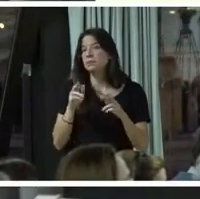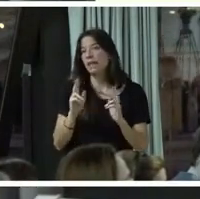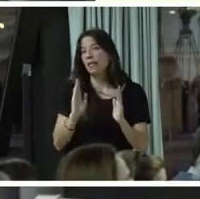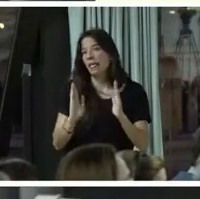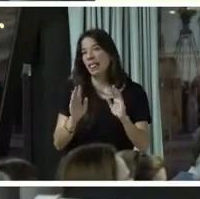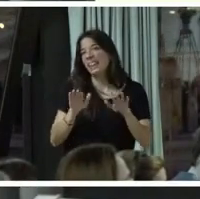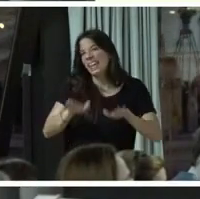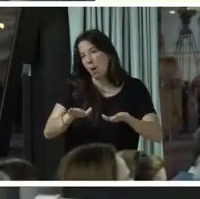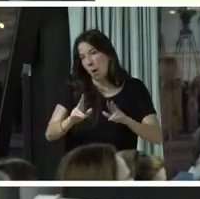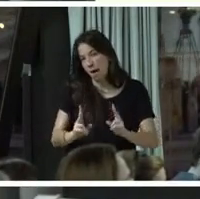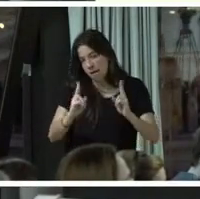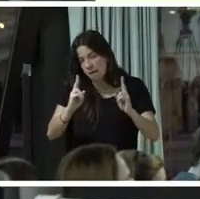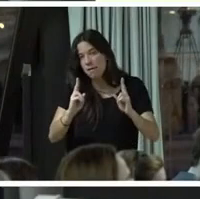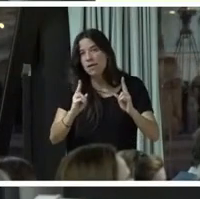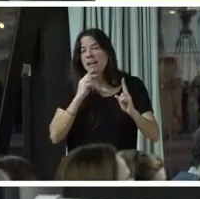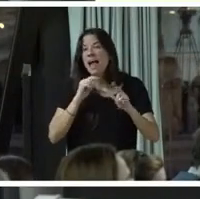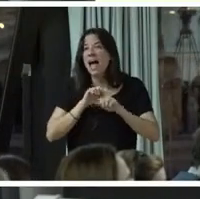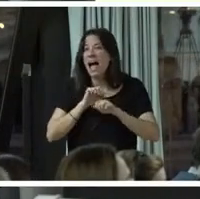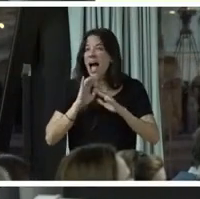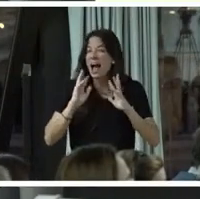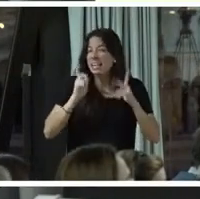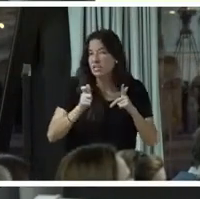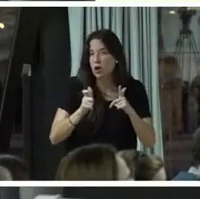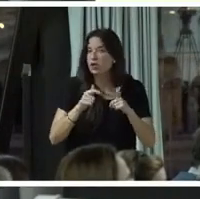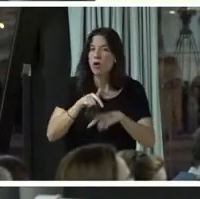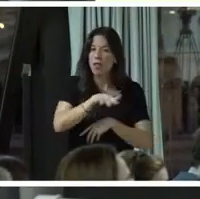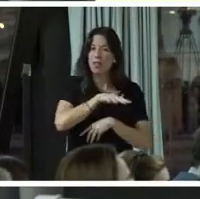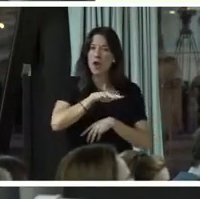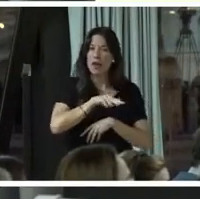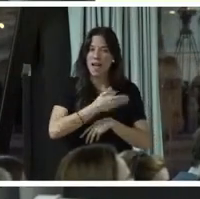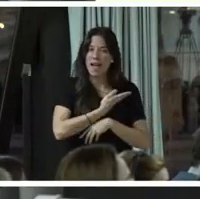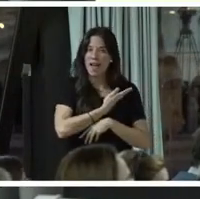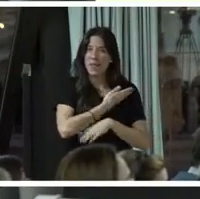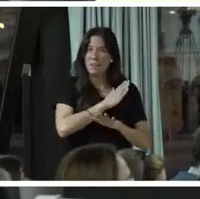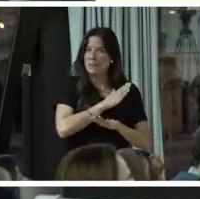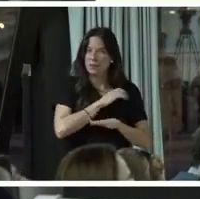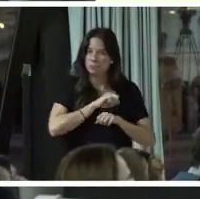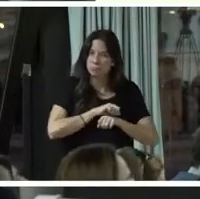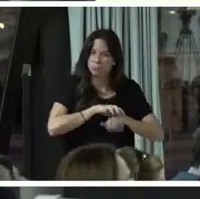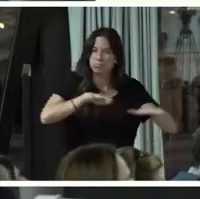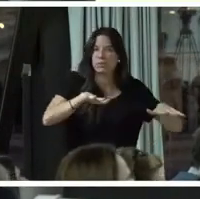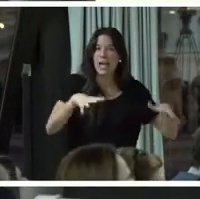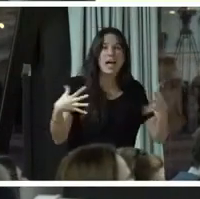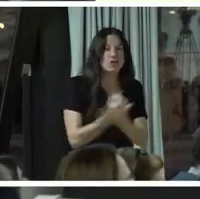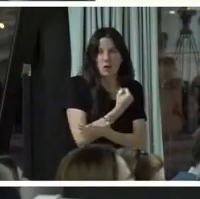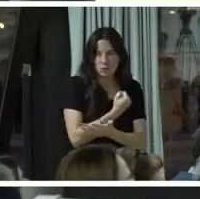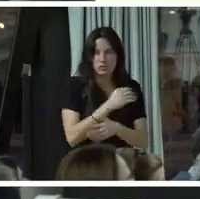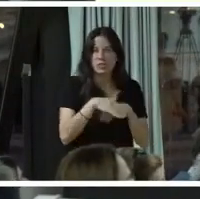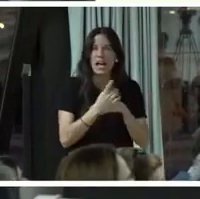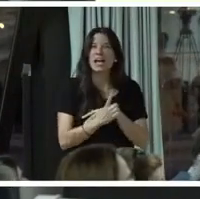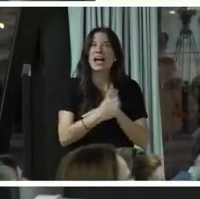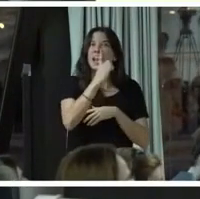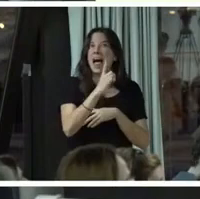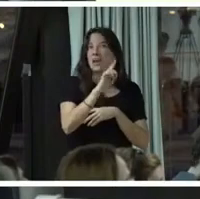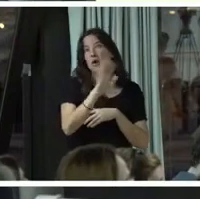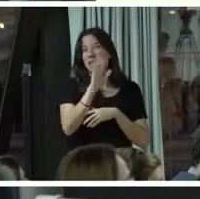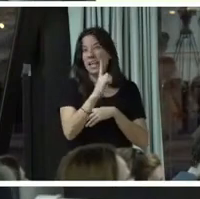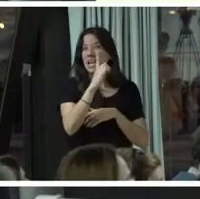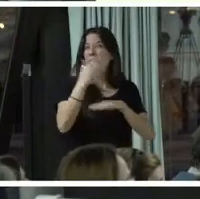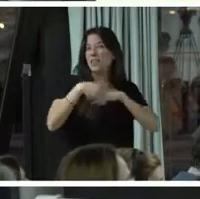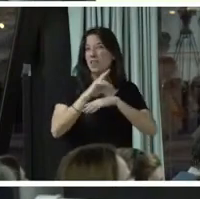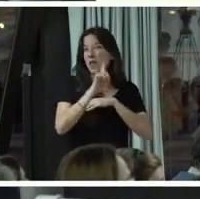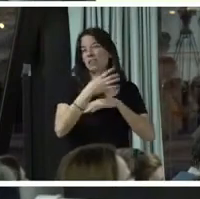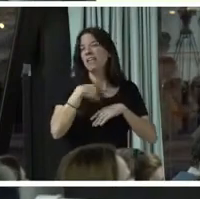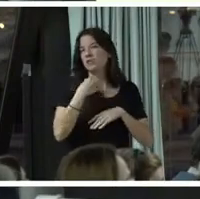agresión se va a ampliar a todo el territorio de gaza es decir Eh ya la limitación al norte ya es un discurso que que ha